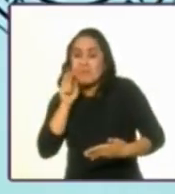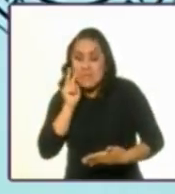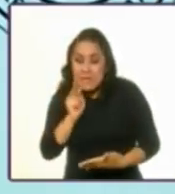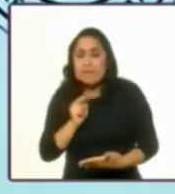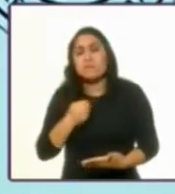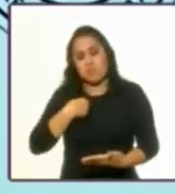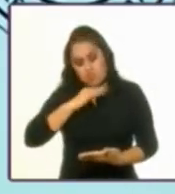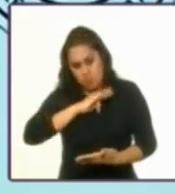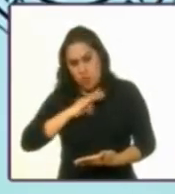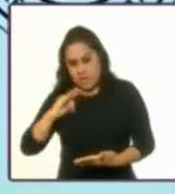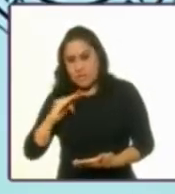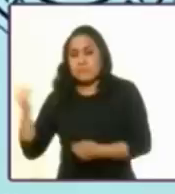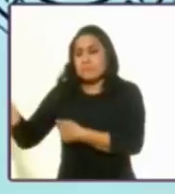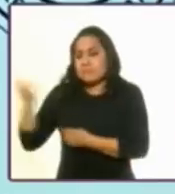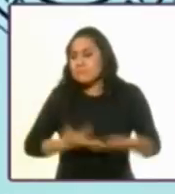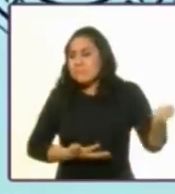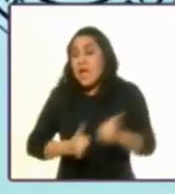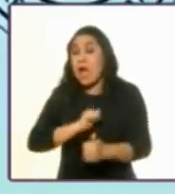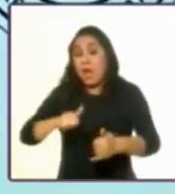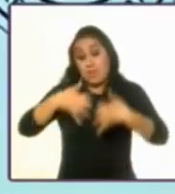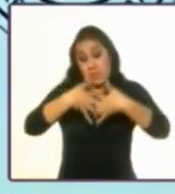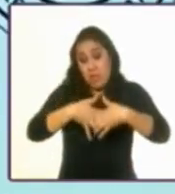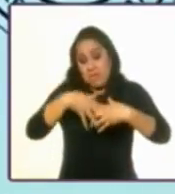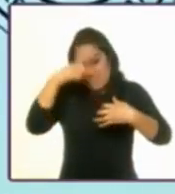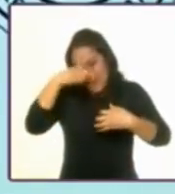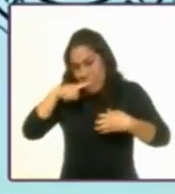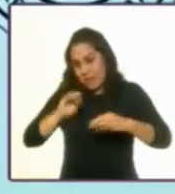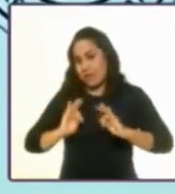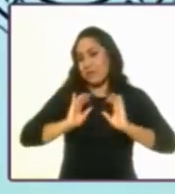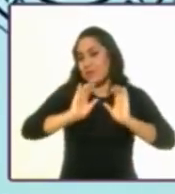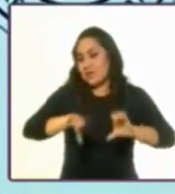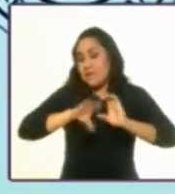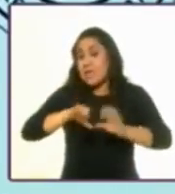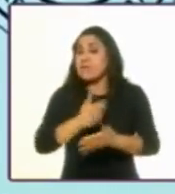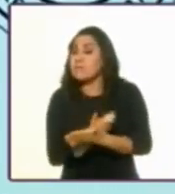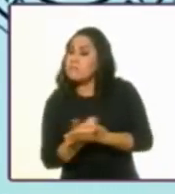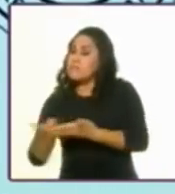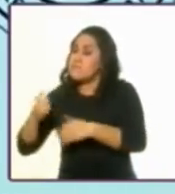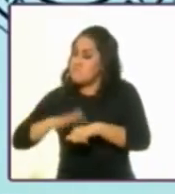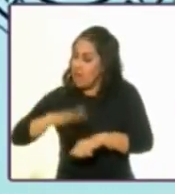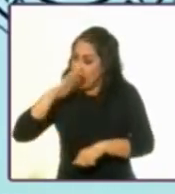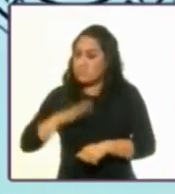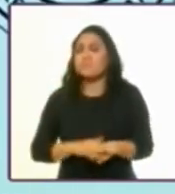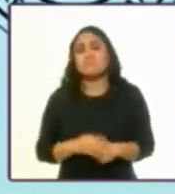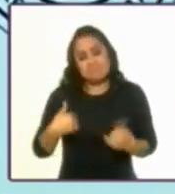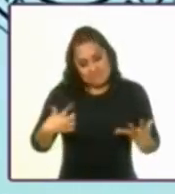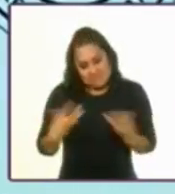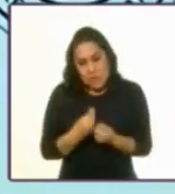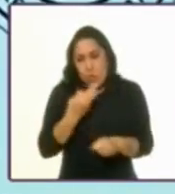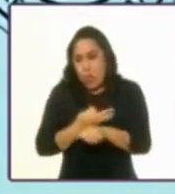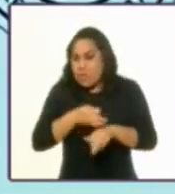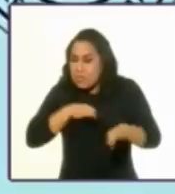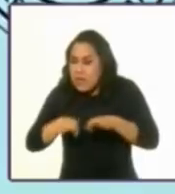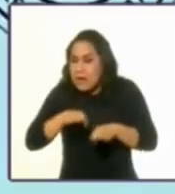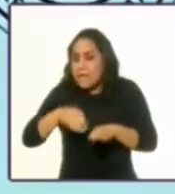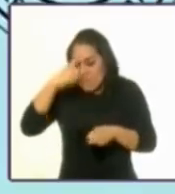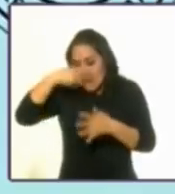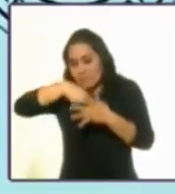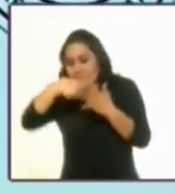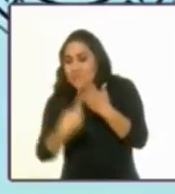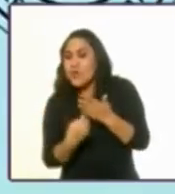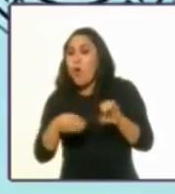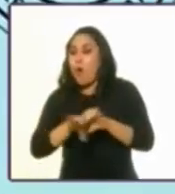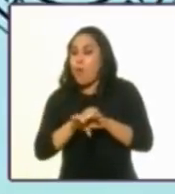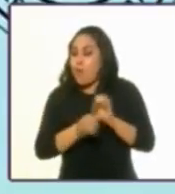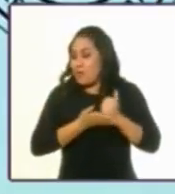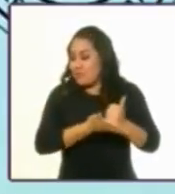traer aquí a las industrias que hoy dan empleo pero también dan los mejores salarios vamos a trabajar para que estas sean las alternativas que lleguen a la